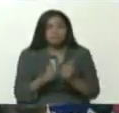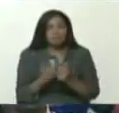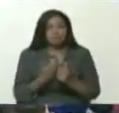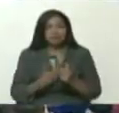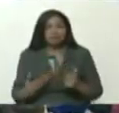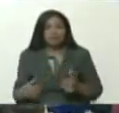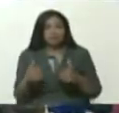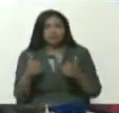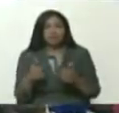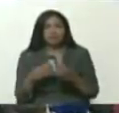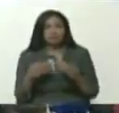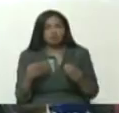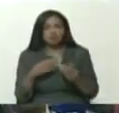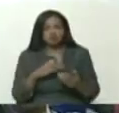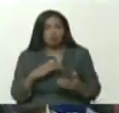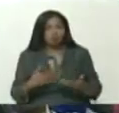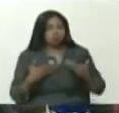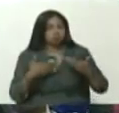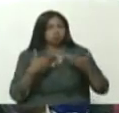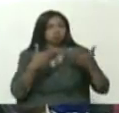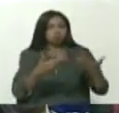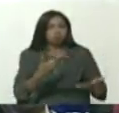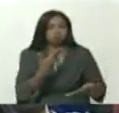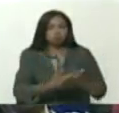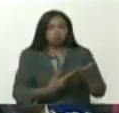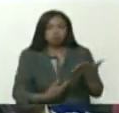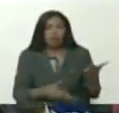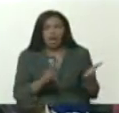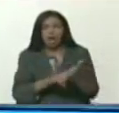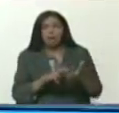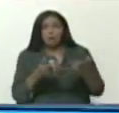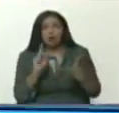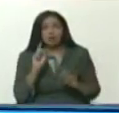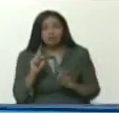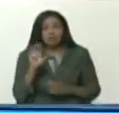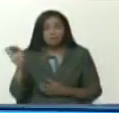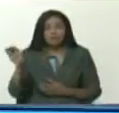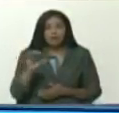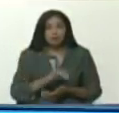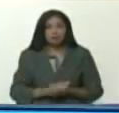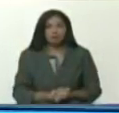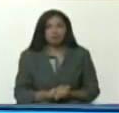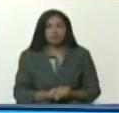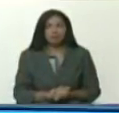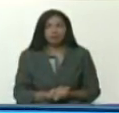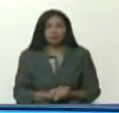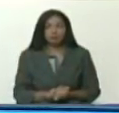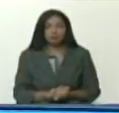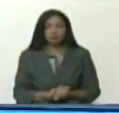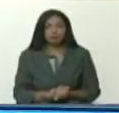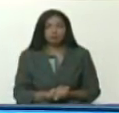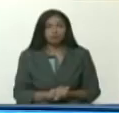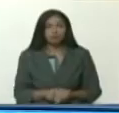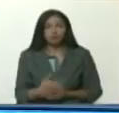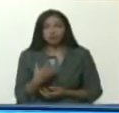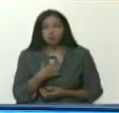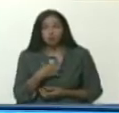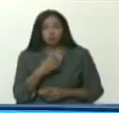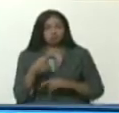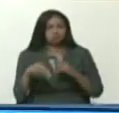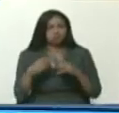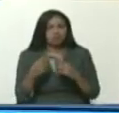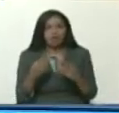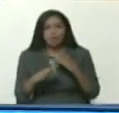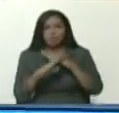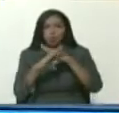vicepresidenta, aquí se lo entrego, los recursos que necesita el país. No pudieron ni podrán con